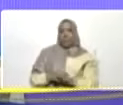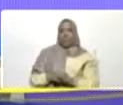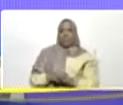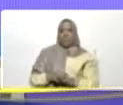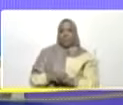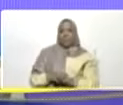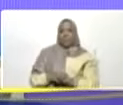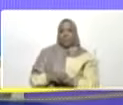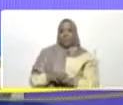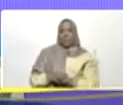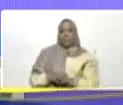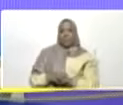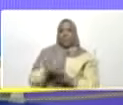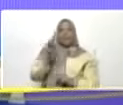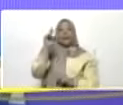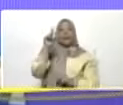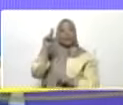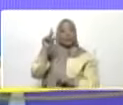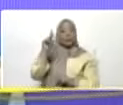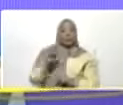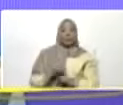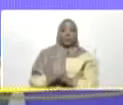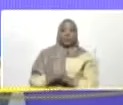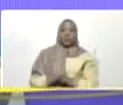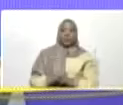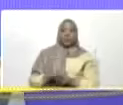recreación el segundo